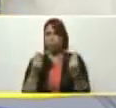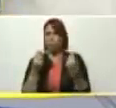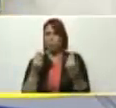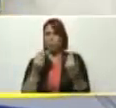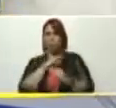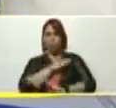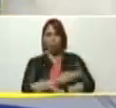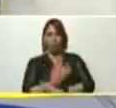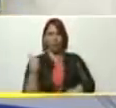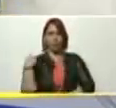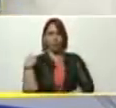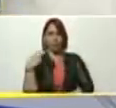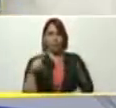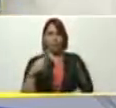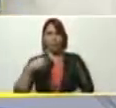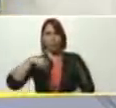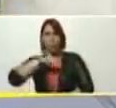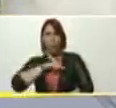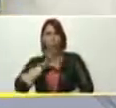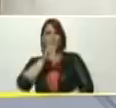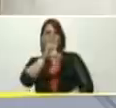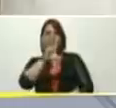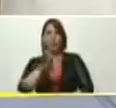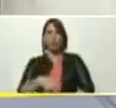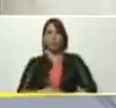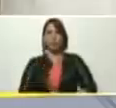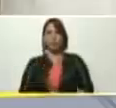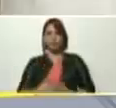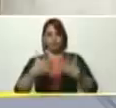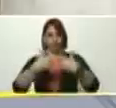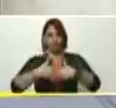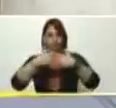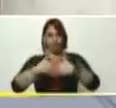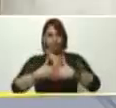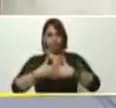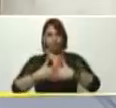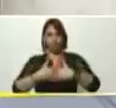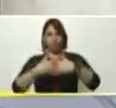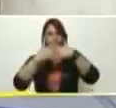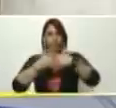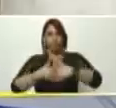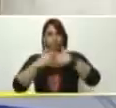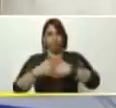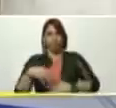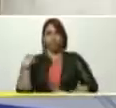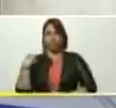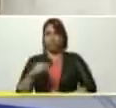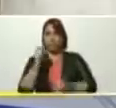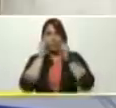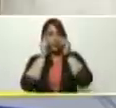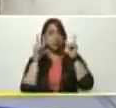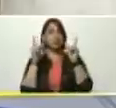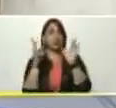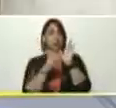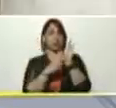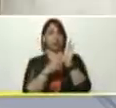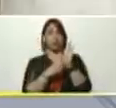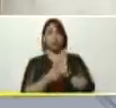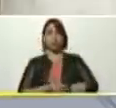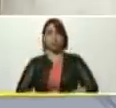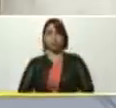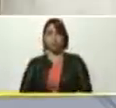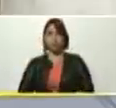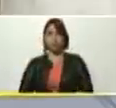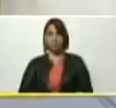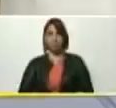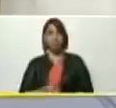poder que tiene nuestro país en la industria. La industria que tenemos es impresionante, de verdad. Y